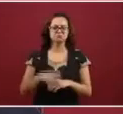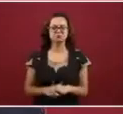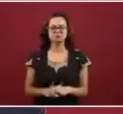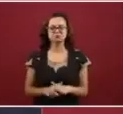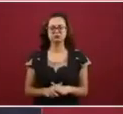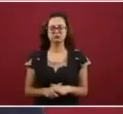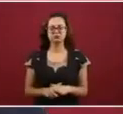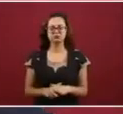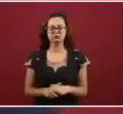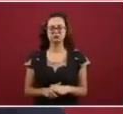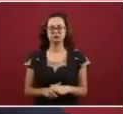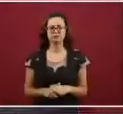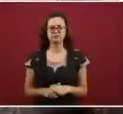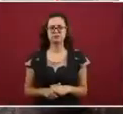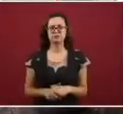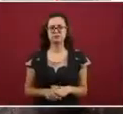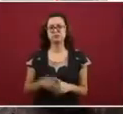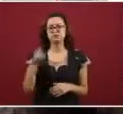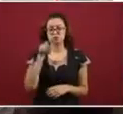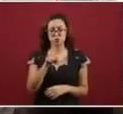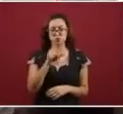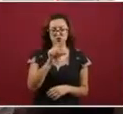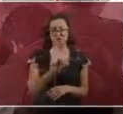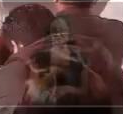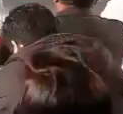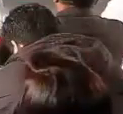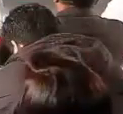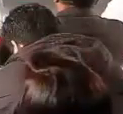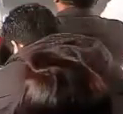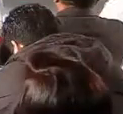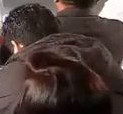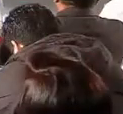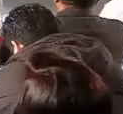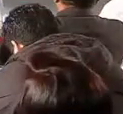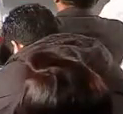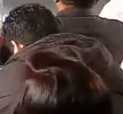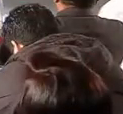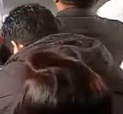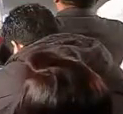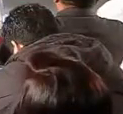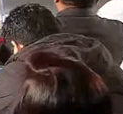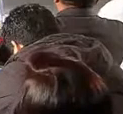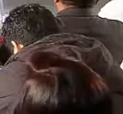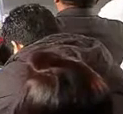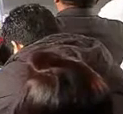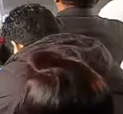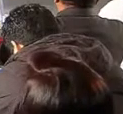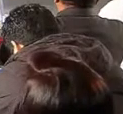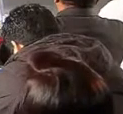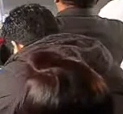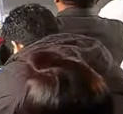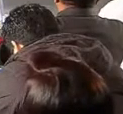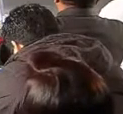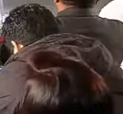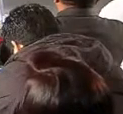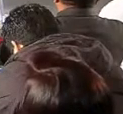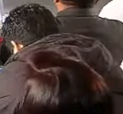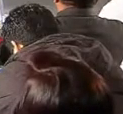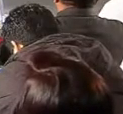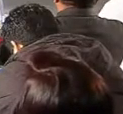al que si estás en el CCH o en las prepas, tienes pase automático.